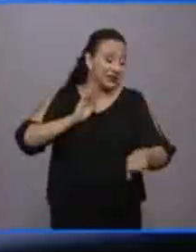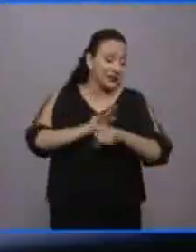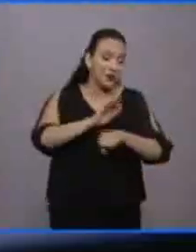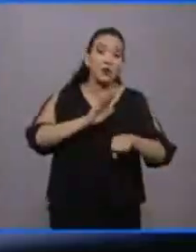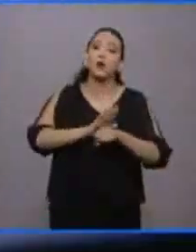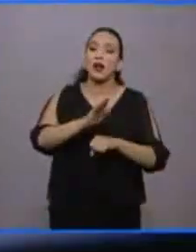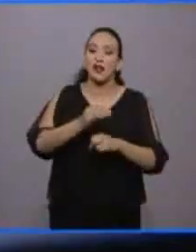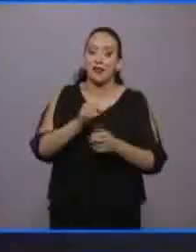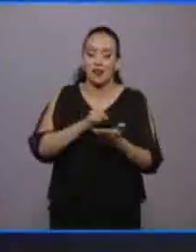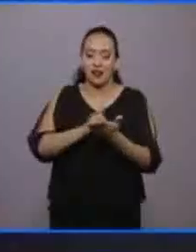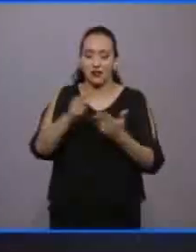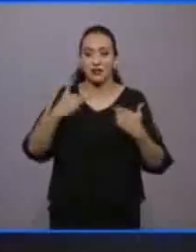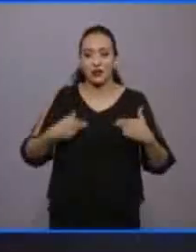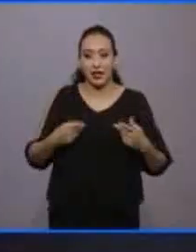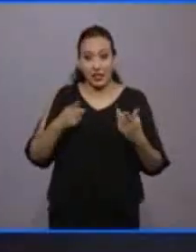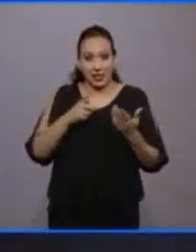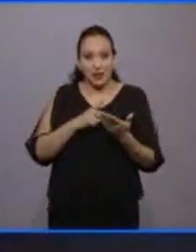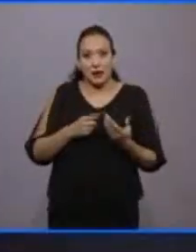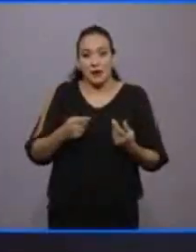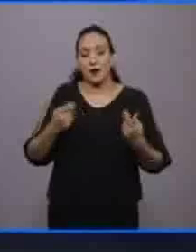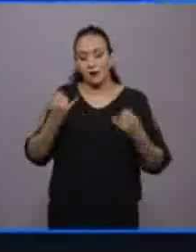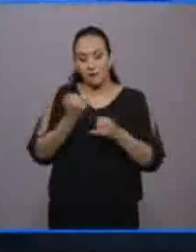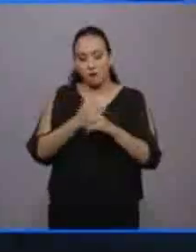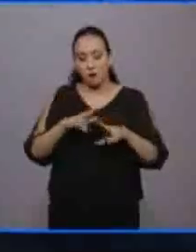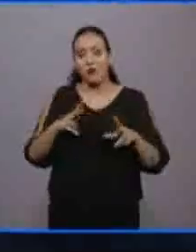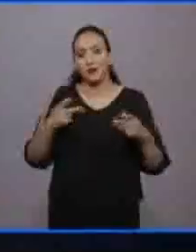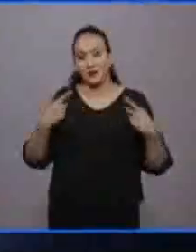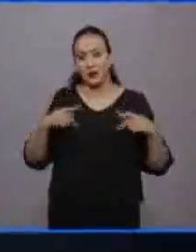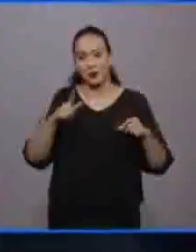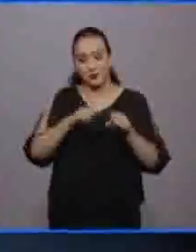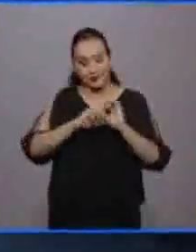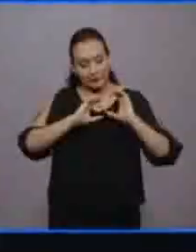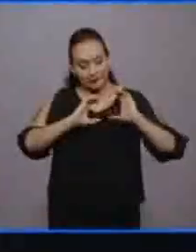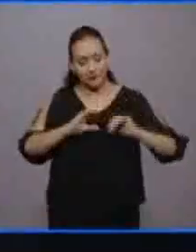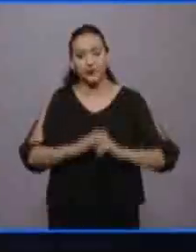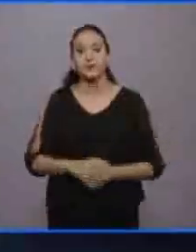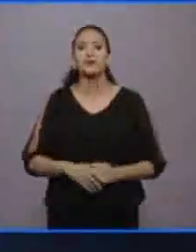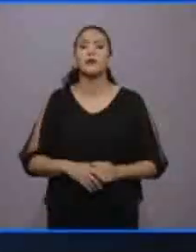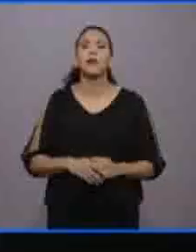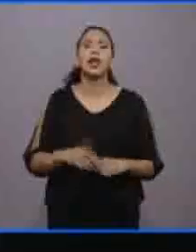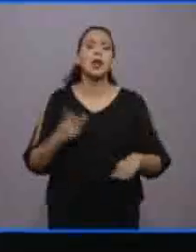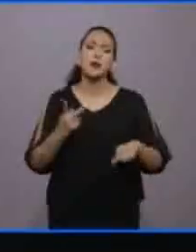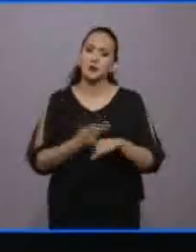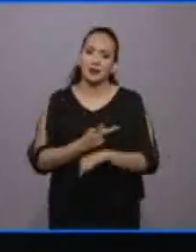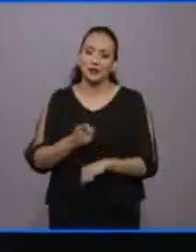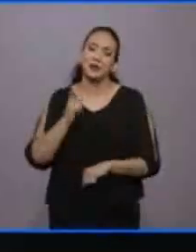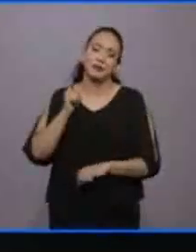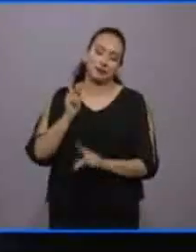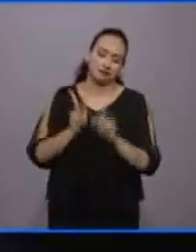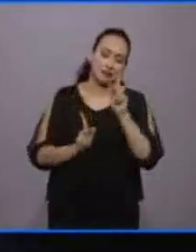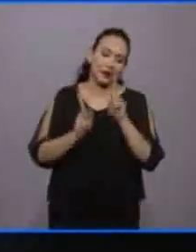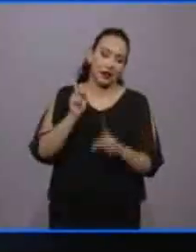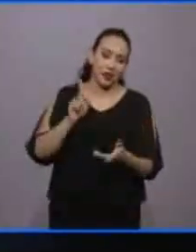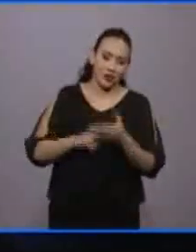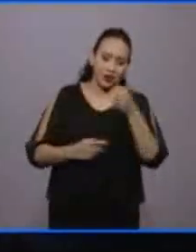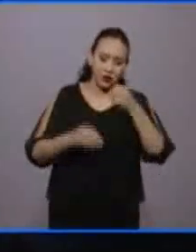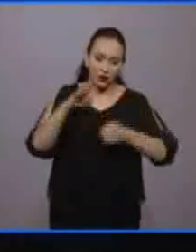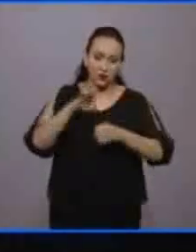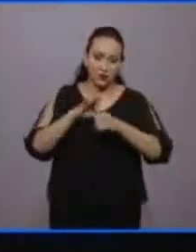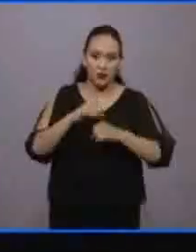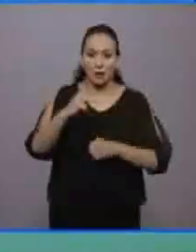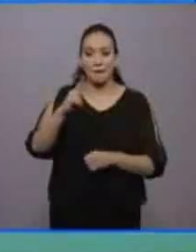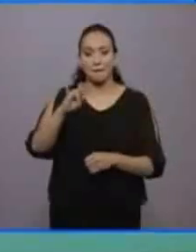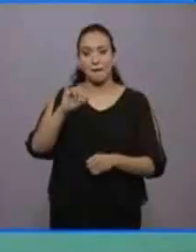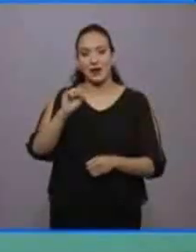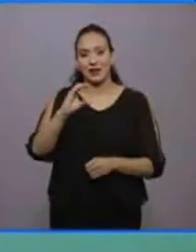datos personales. Así lo señaló la directora general de Jurisprudencia, Seguimiento y Consulta del Tribunal Electoral, Priscila